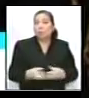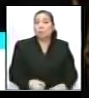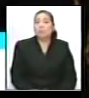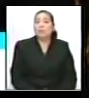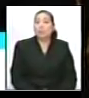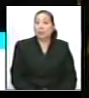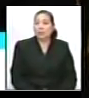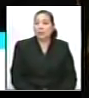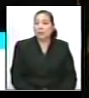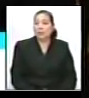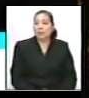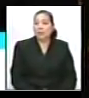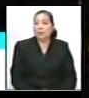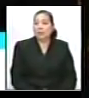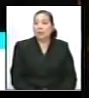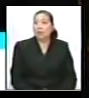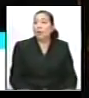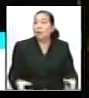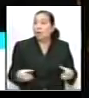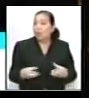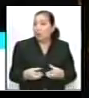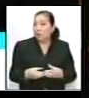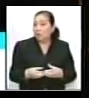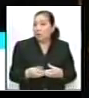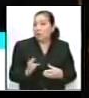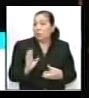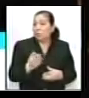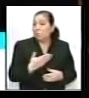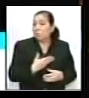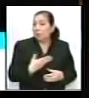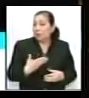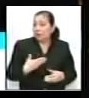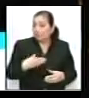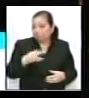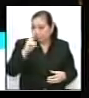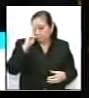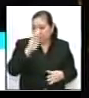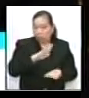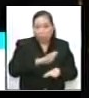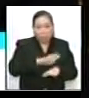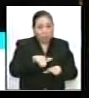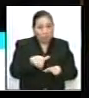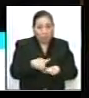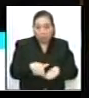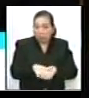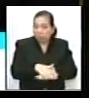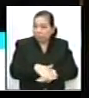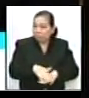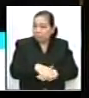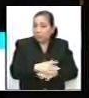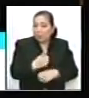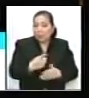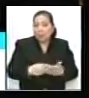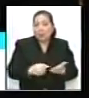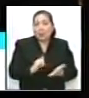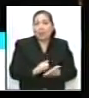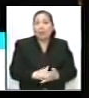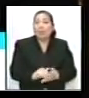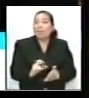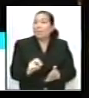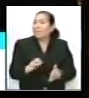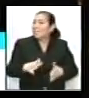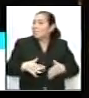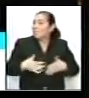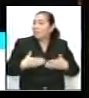que la comisión y su presidencia ha respetado todo el trámite del debido proceso y, por tanto, no